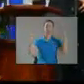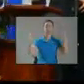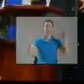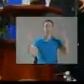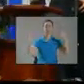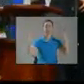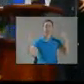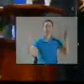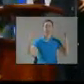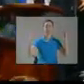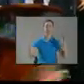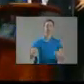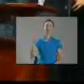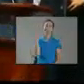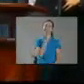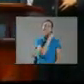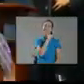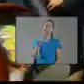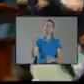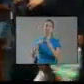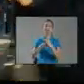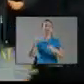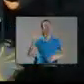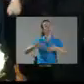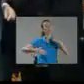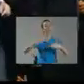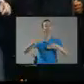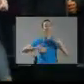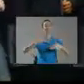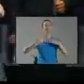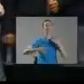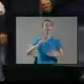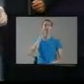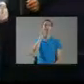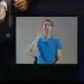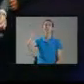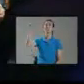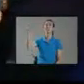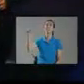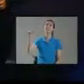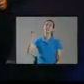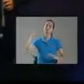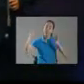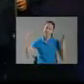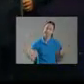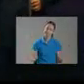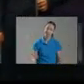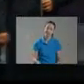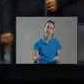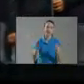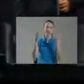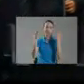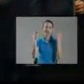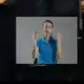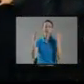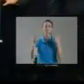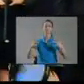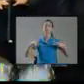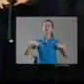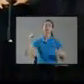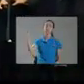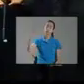se alegrarán, cantarán con regocijo. El Señor se ha